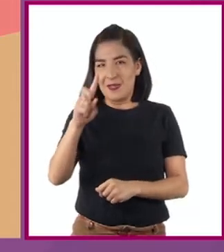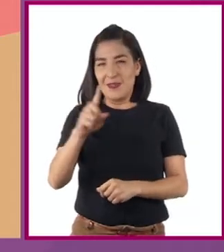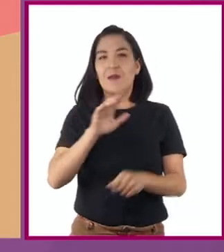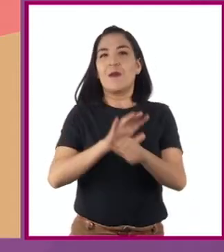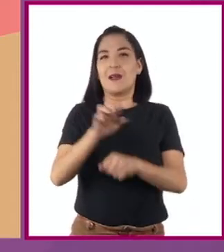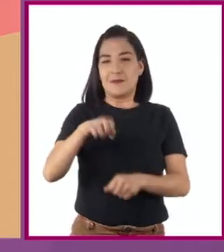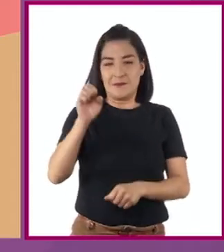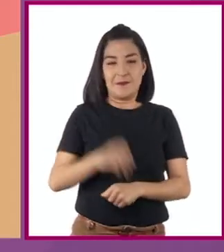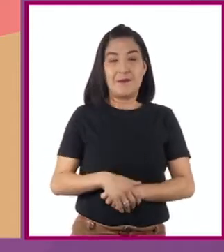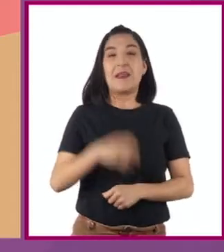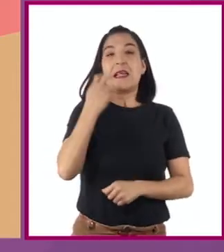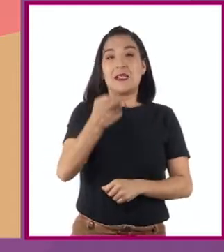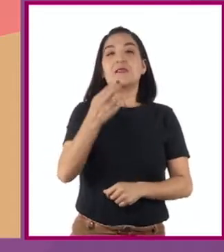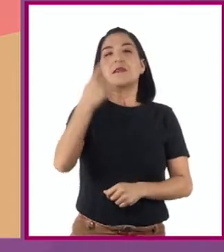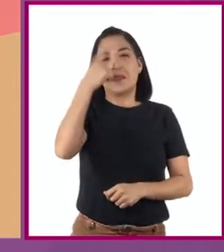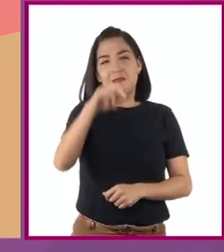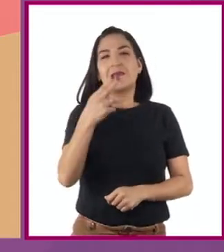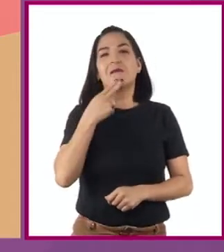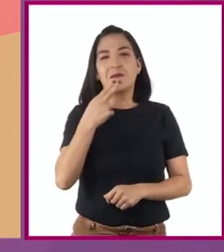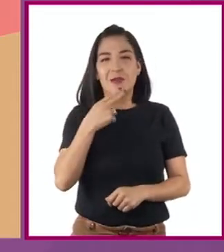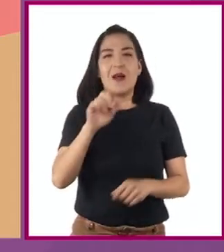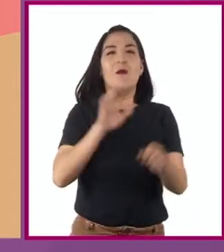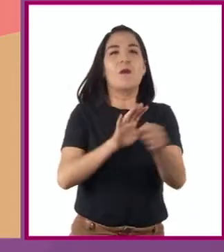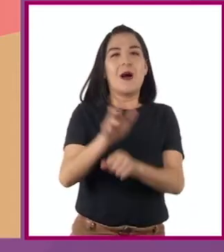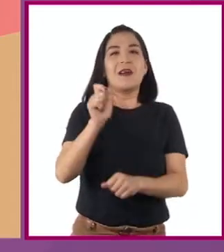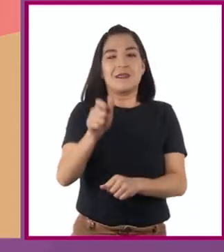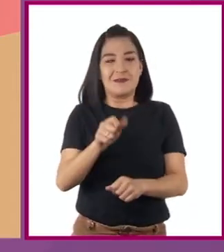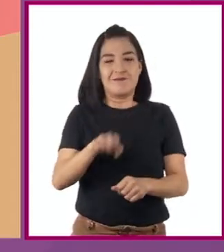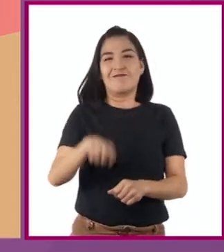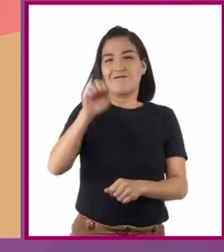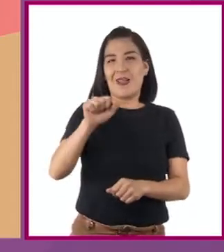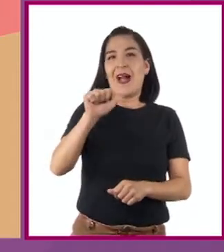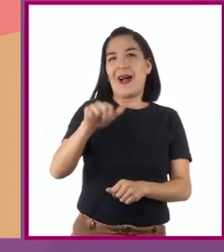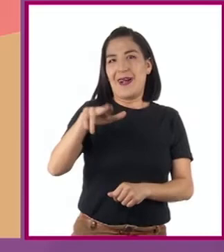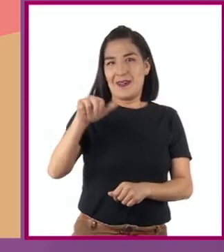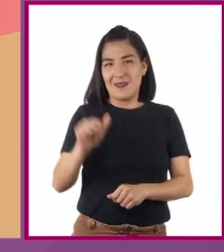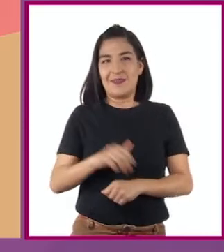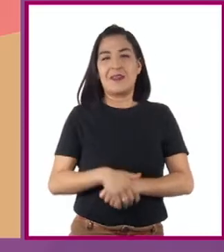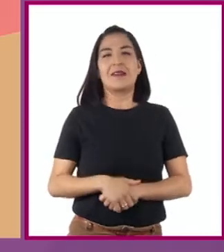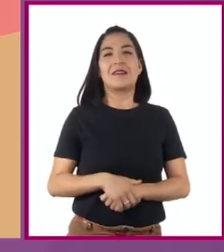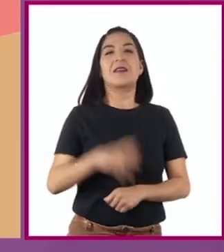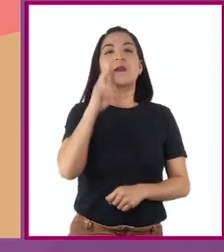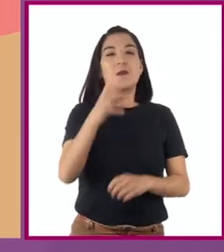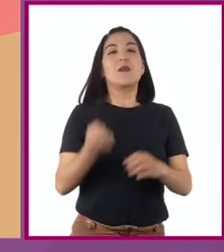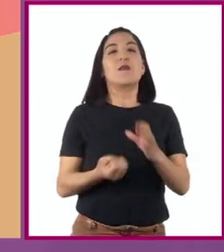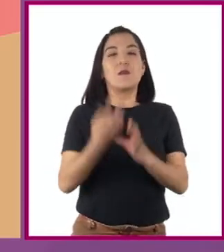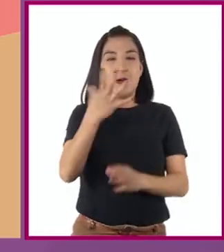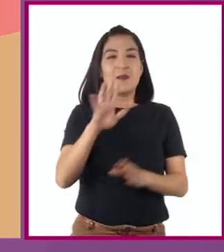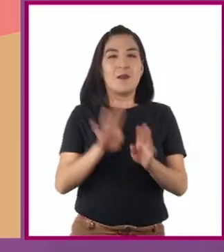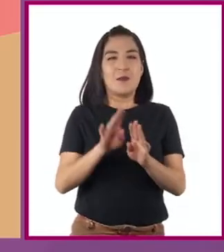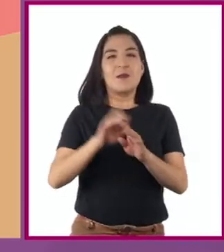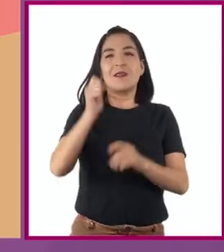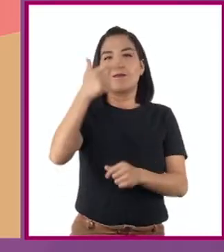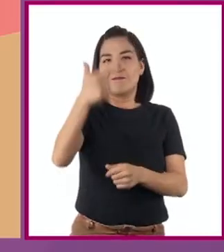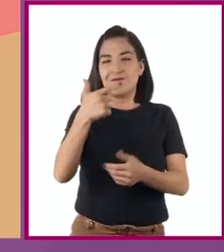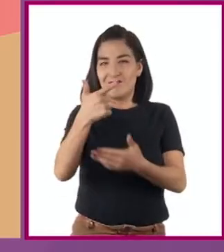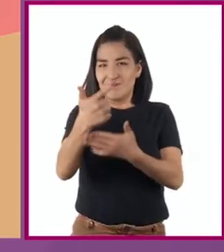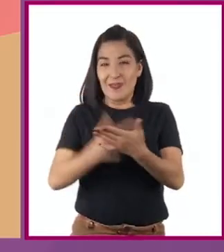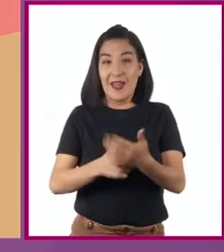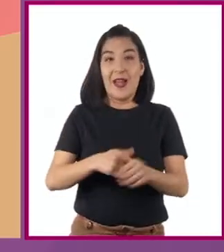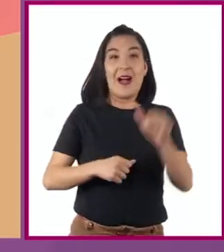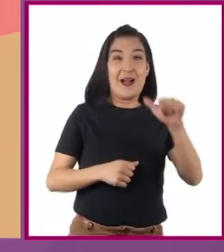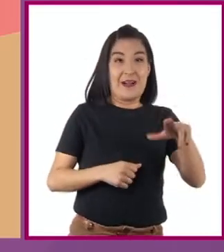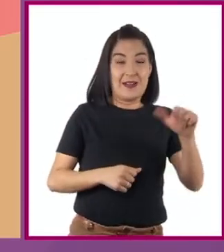Esta también nos será útil para calcular la edad de Ana, pues en el planteamiento se da una condición. La edad de